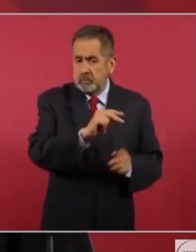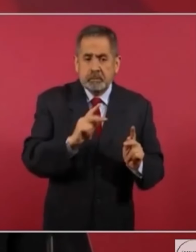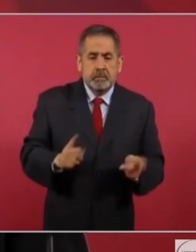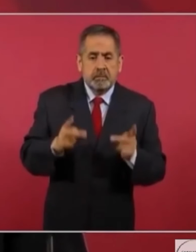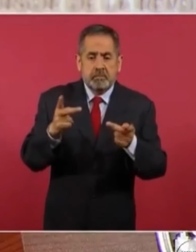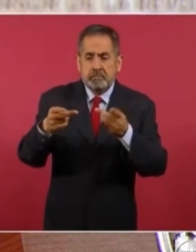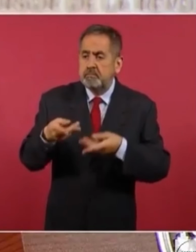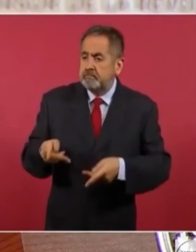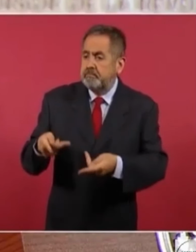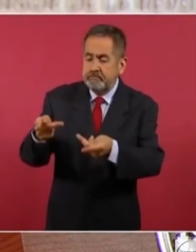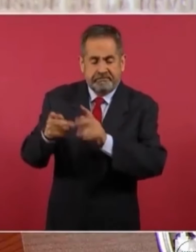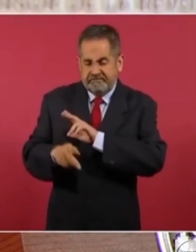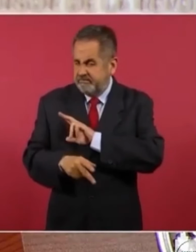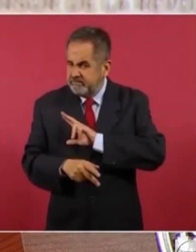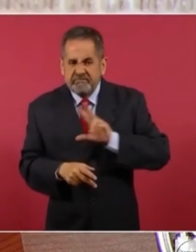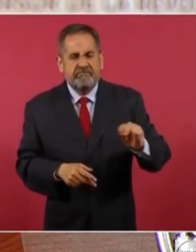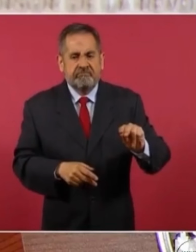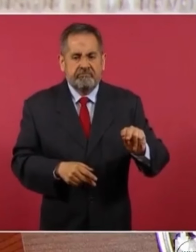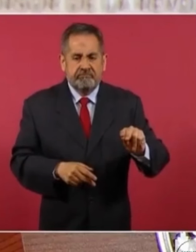la comercialización.